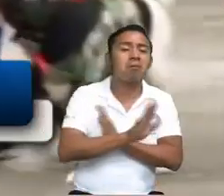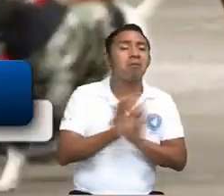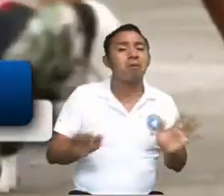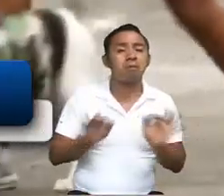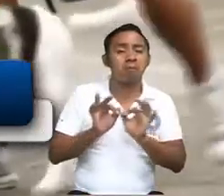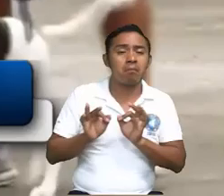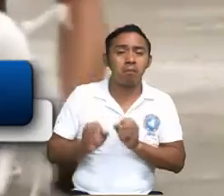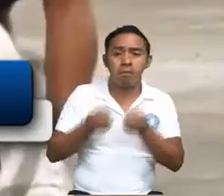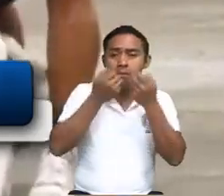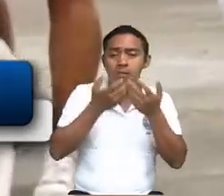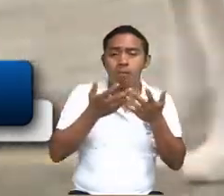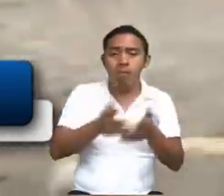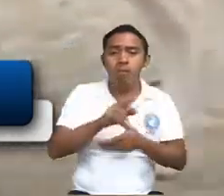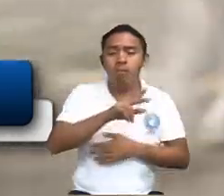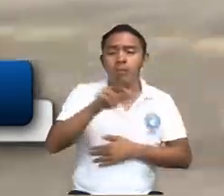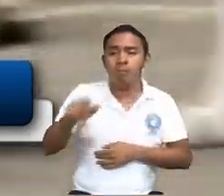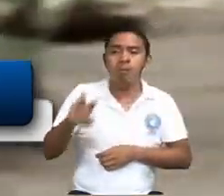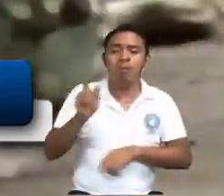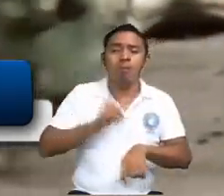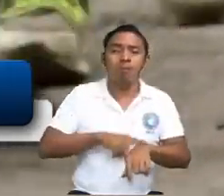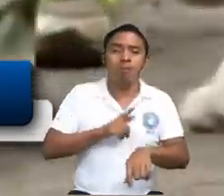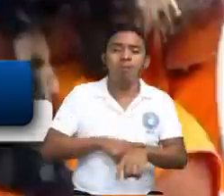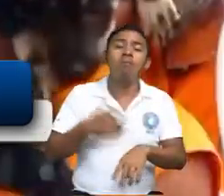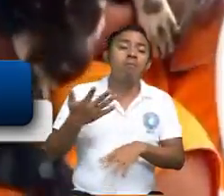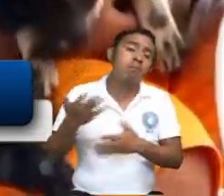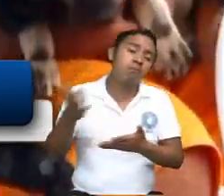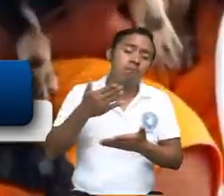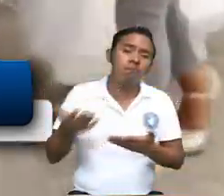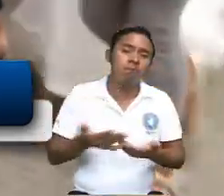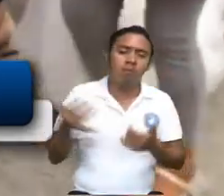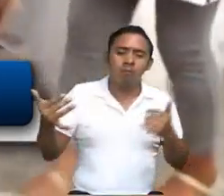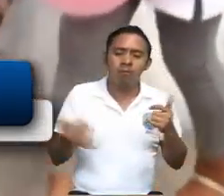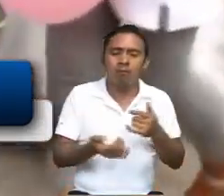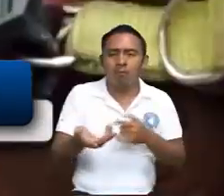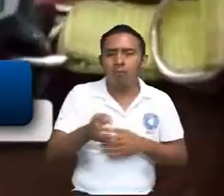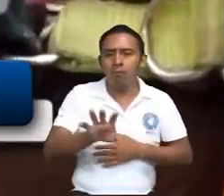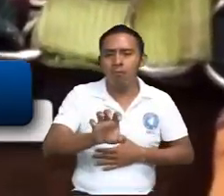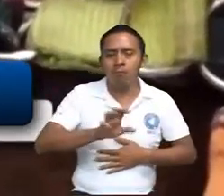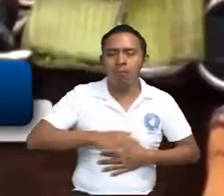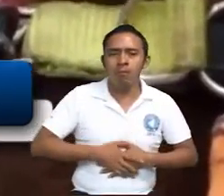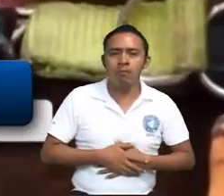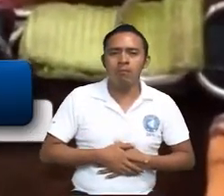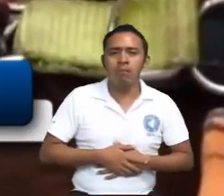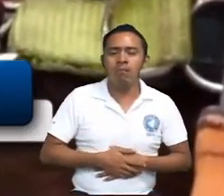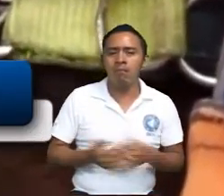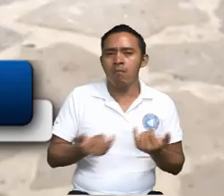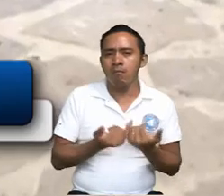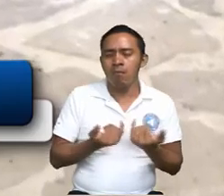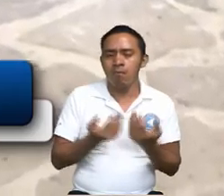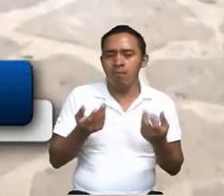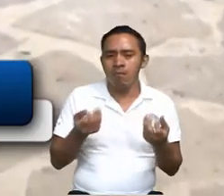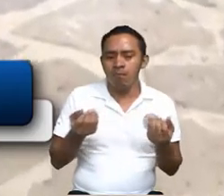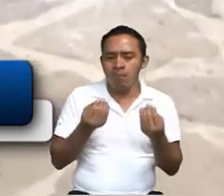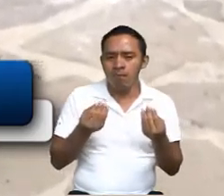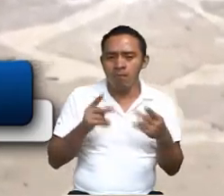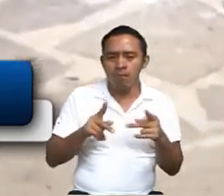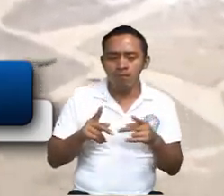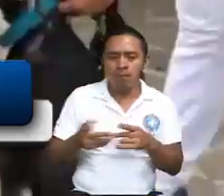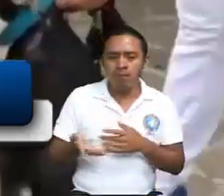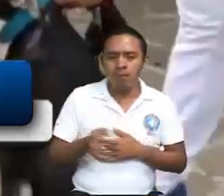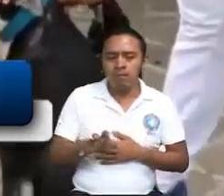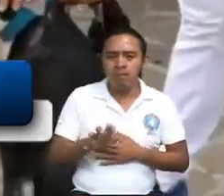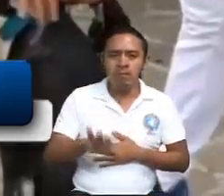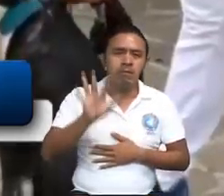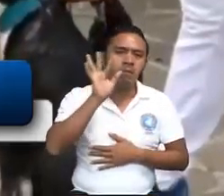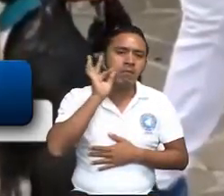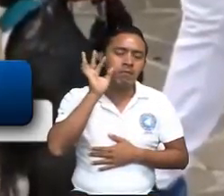les divulgamos en ese mismo momento que estamos vacunando a la población canina. Incluso muchas personas llevan a su menino, a su